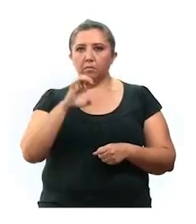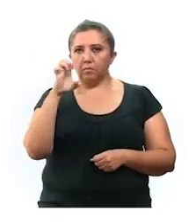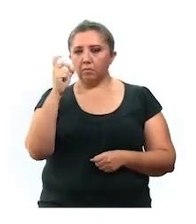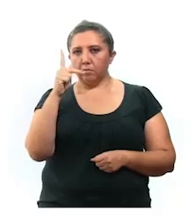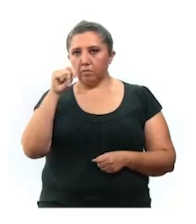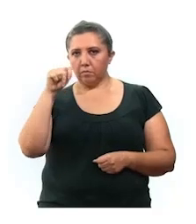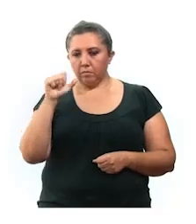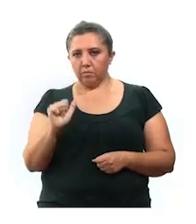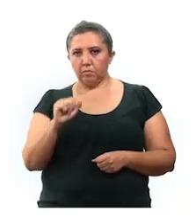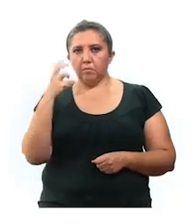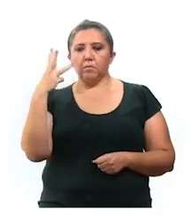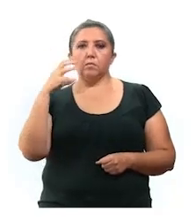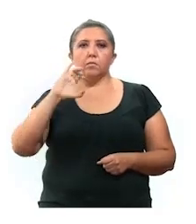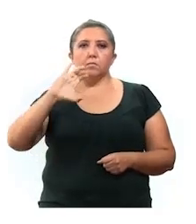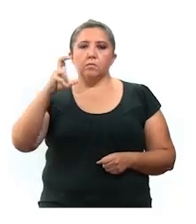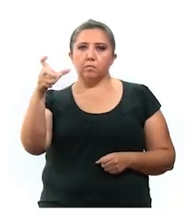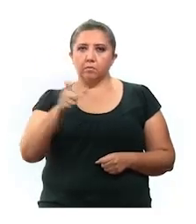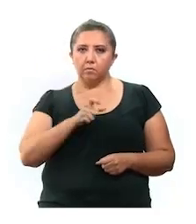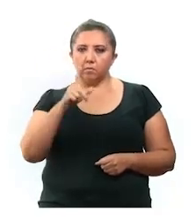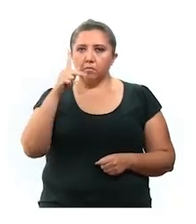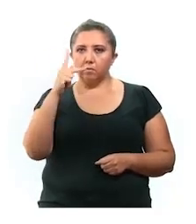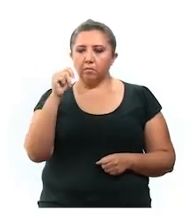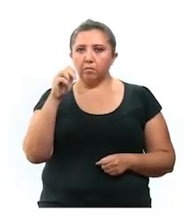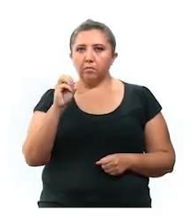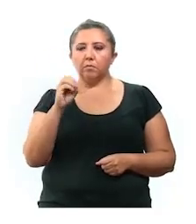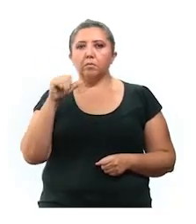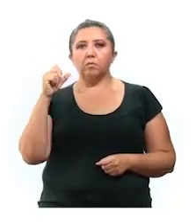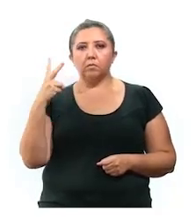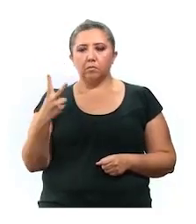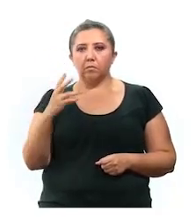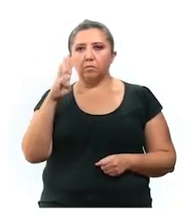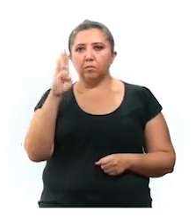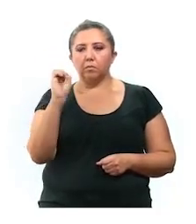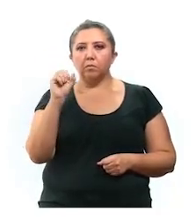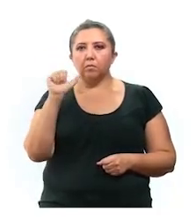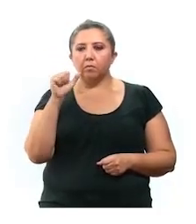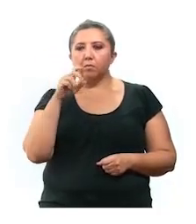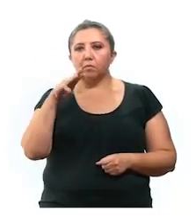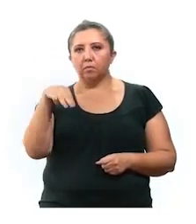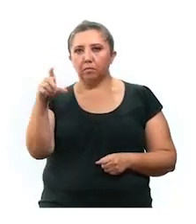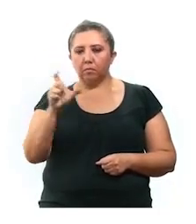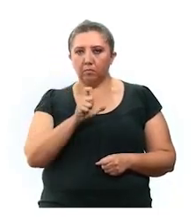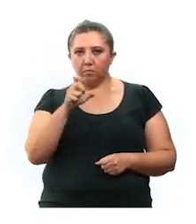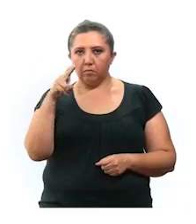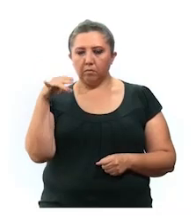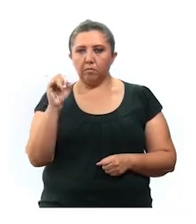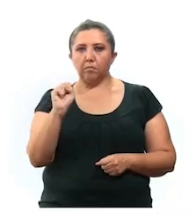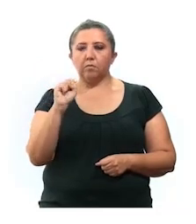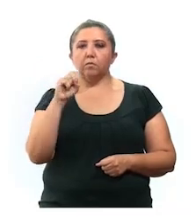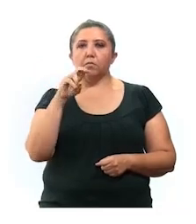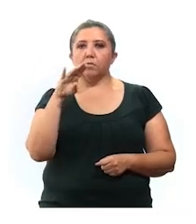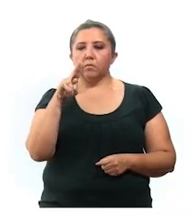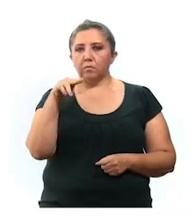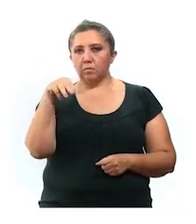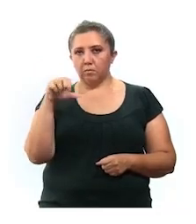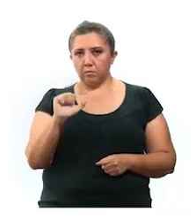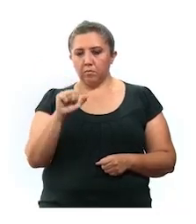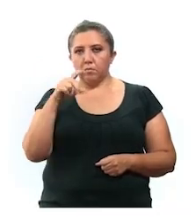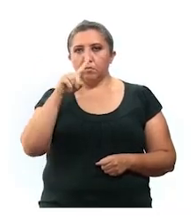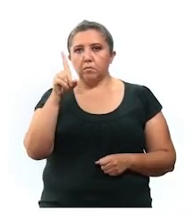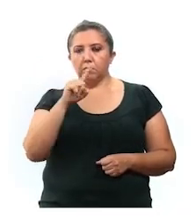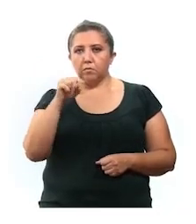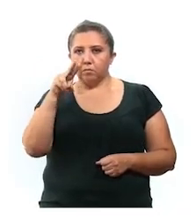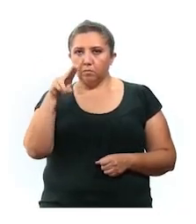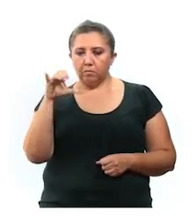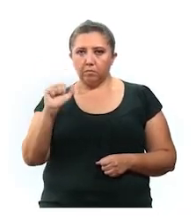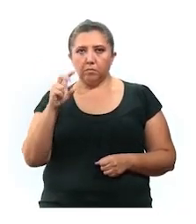Espita y Ticul, 3 en Chemash y Peto, 2 en Baca, Joctún, Mocochá, Muxupip, Oxcuscap, Suma, Tixpehuar,